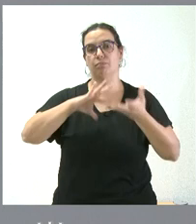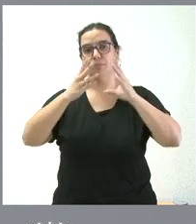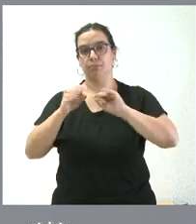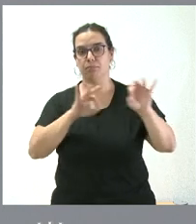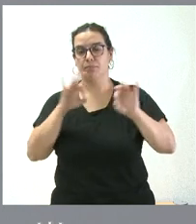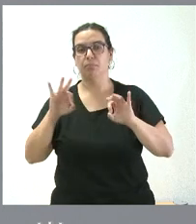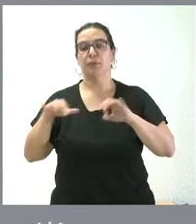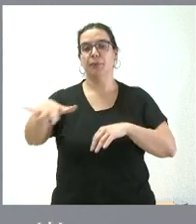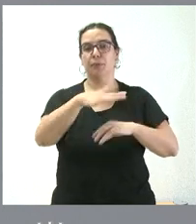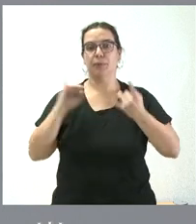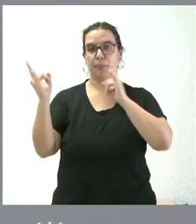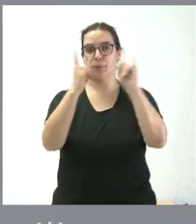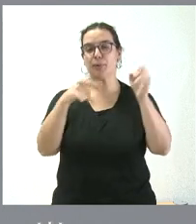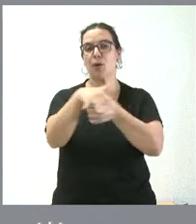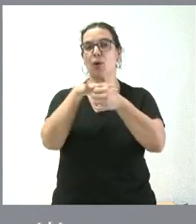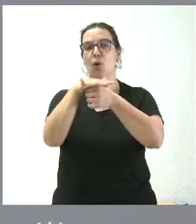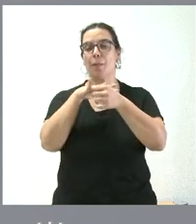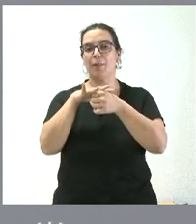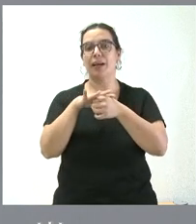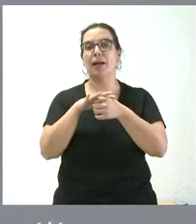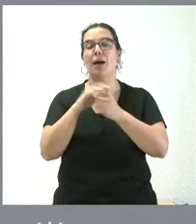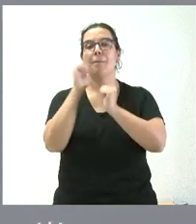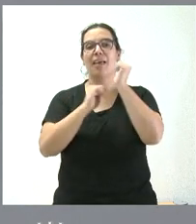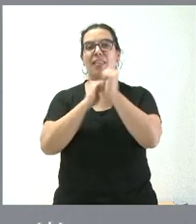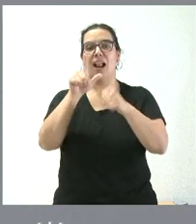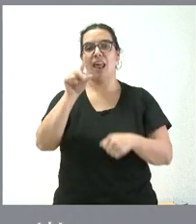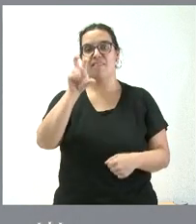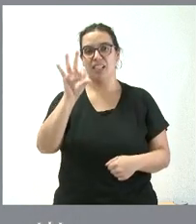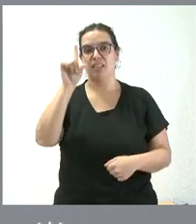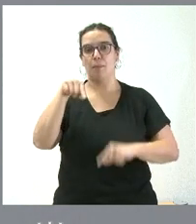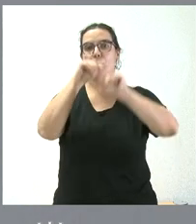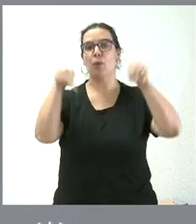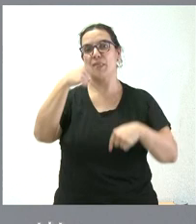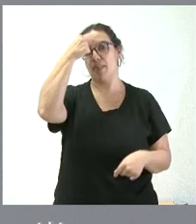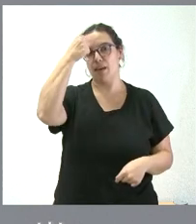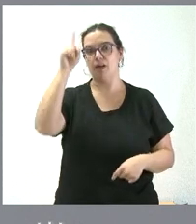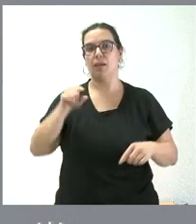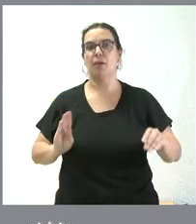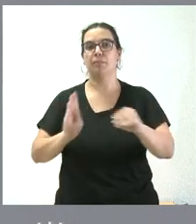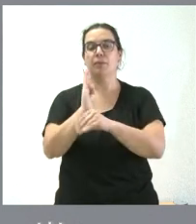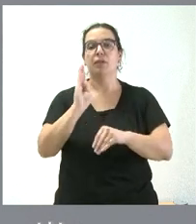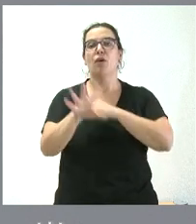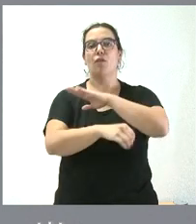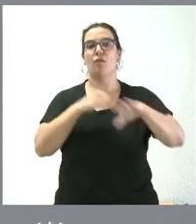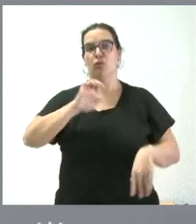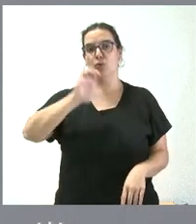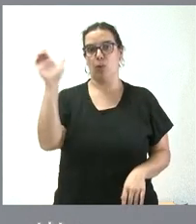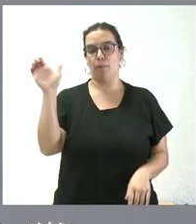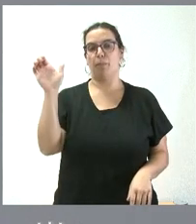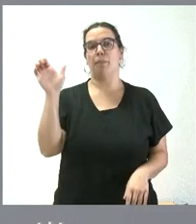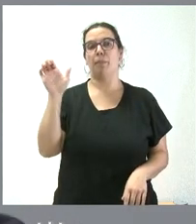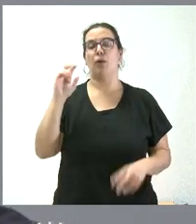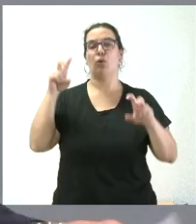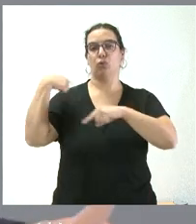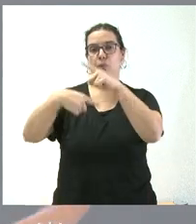forestales en la comarca forestal de piedralaves también en Ávila también financiado con fondos europeos next